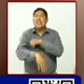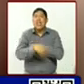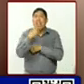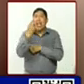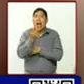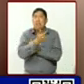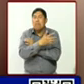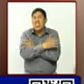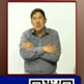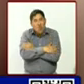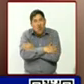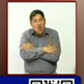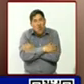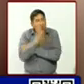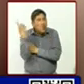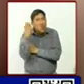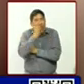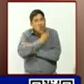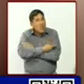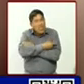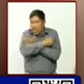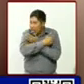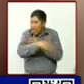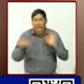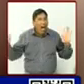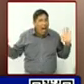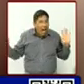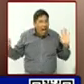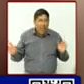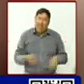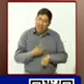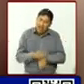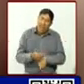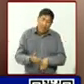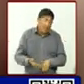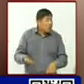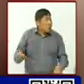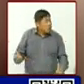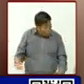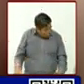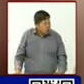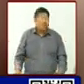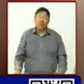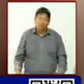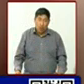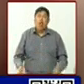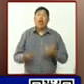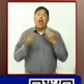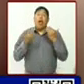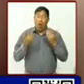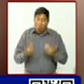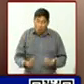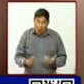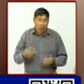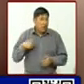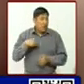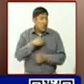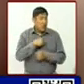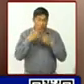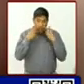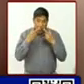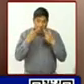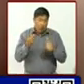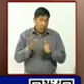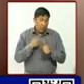siguiente tal cual lo habíamos dicho, tal cual había pronosticado el doctor. Imagínate, en este momento estamos viendo